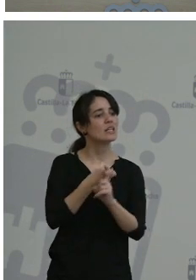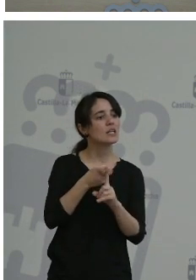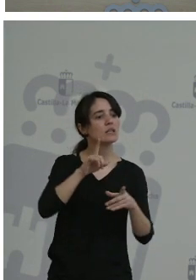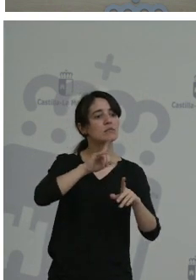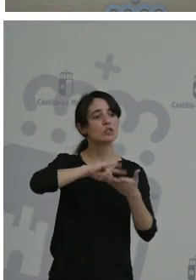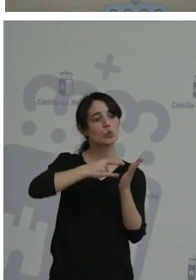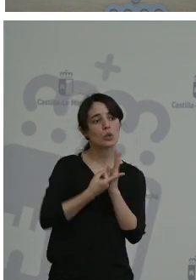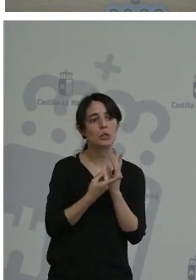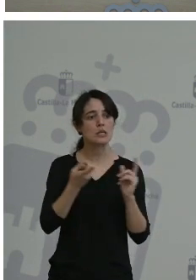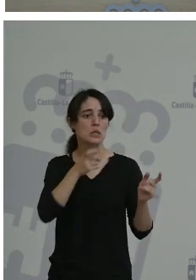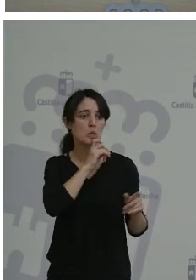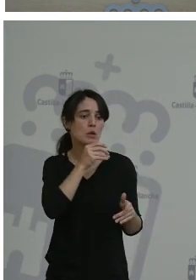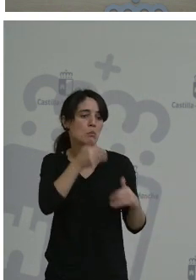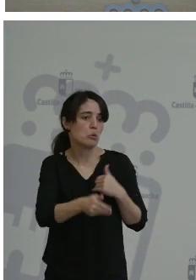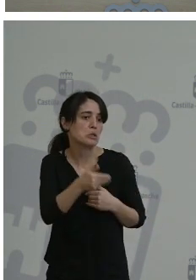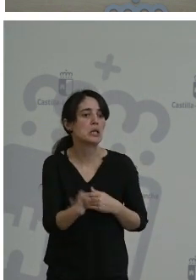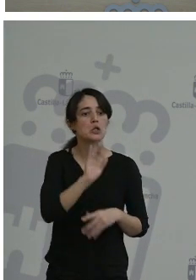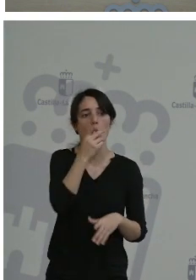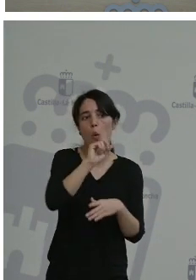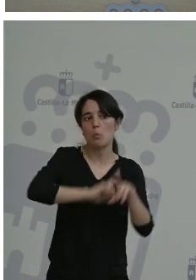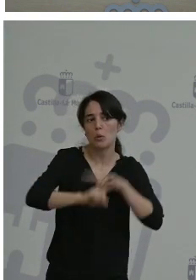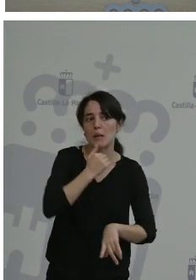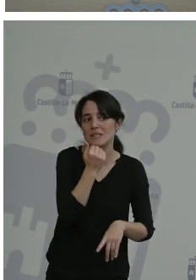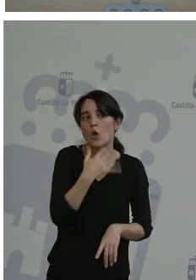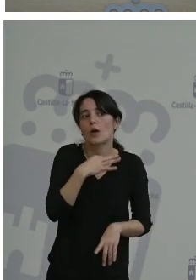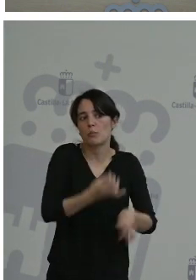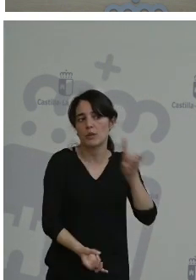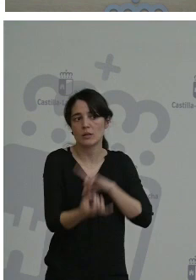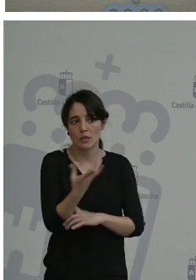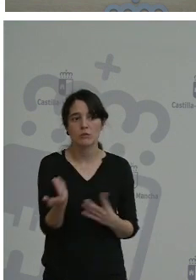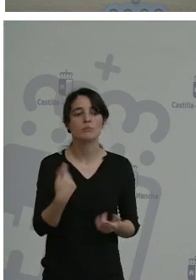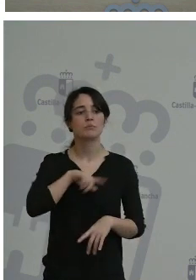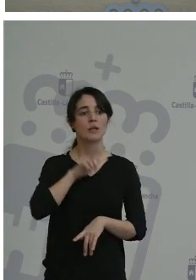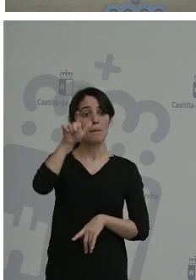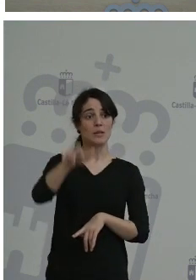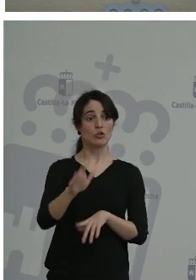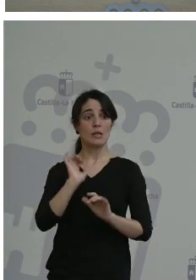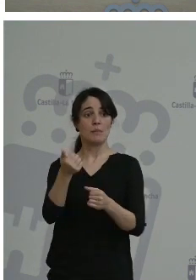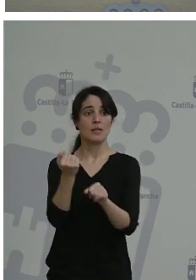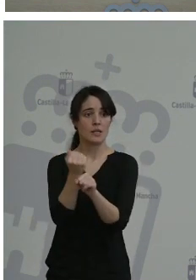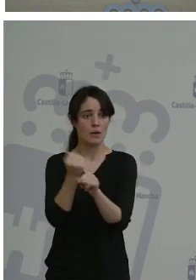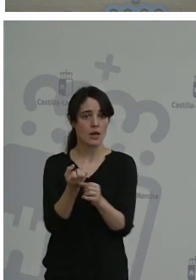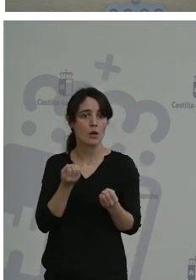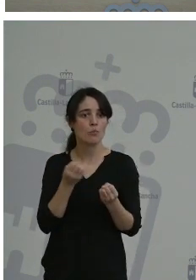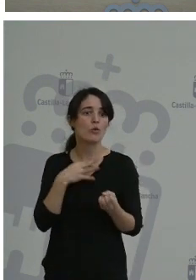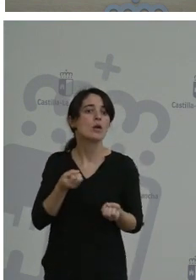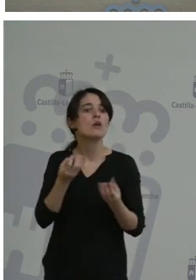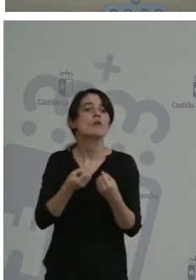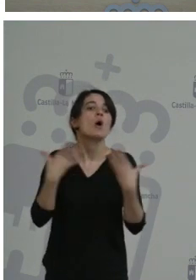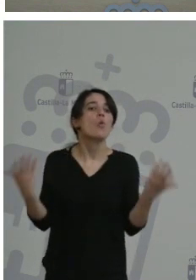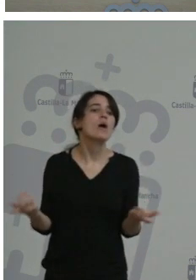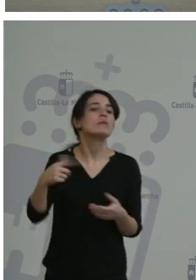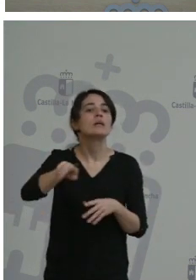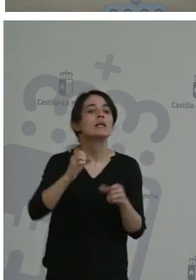estar produciendo. ¿Qué información es la que le podemos dar a esta persona que se incorpora? Pues fundamentalmente, cuáles son sus tareas